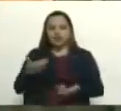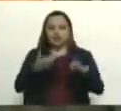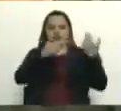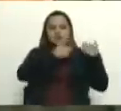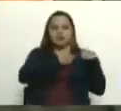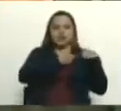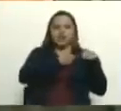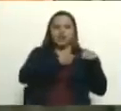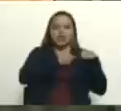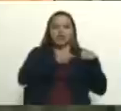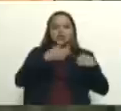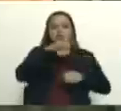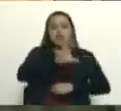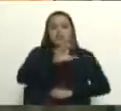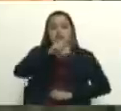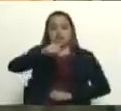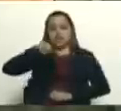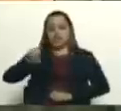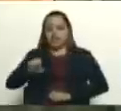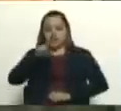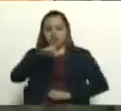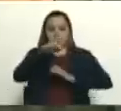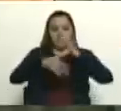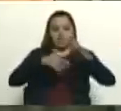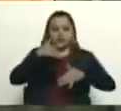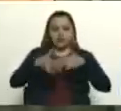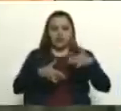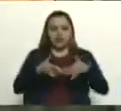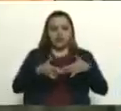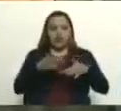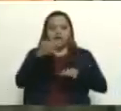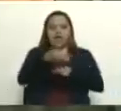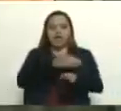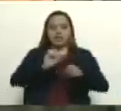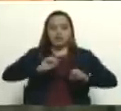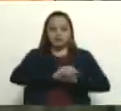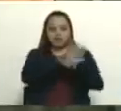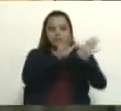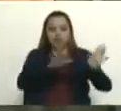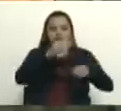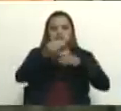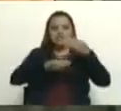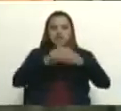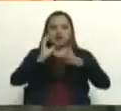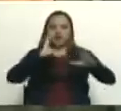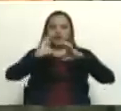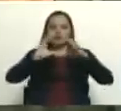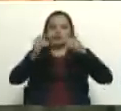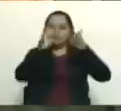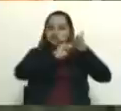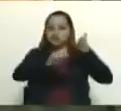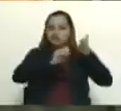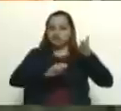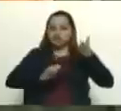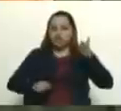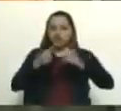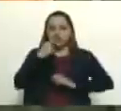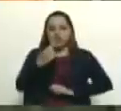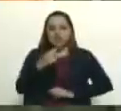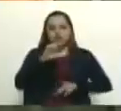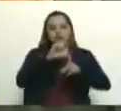Nacional Electoral en esta actividad, quienes más temprano emitieron un comunicado manifestando sus palabras